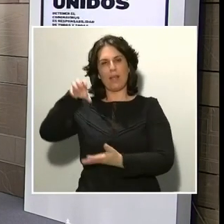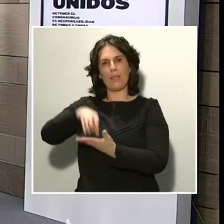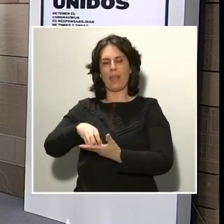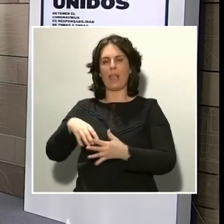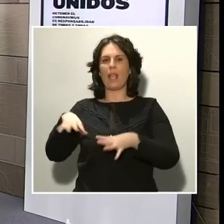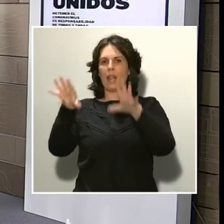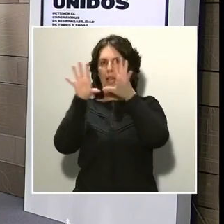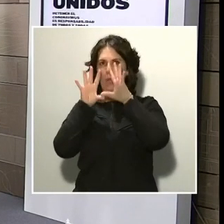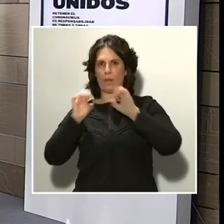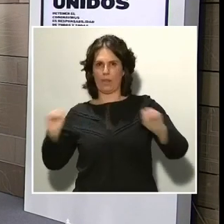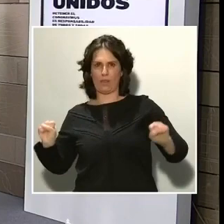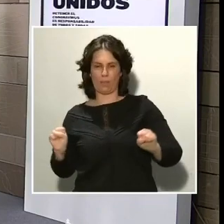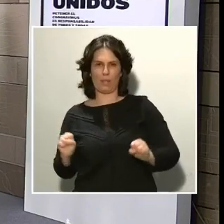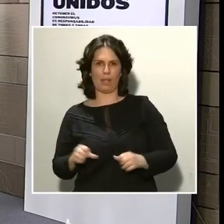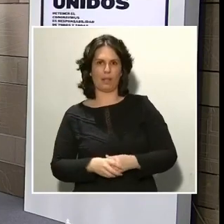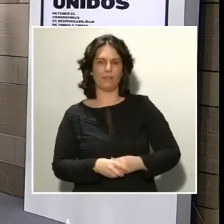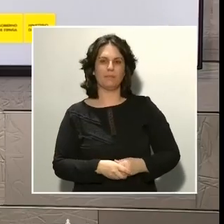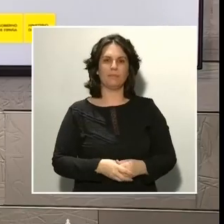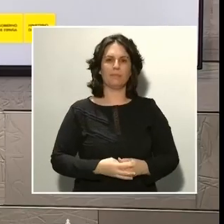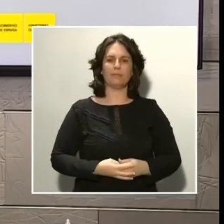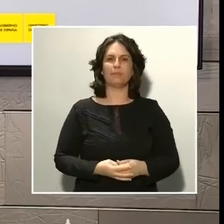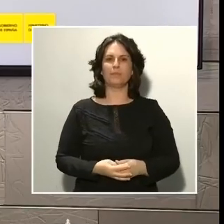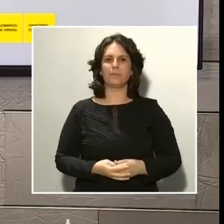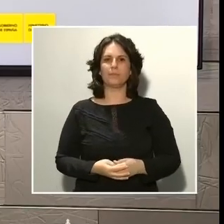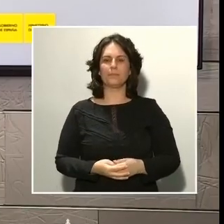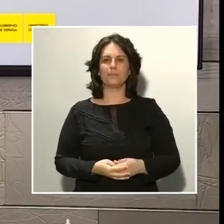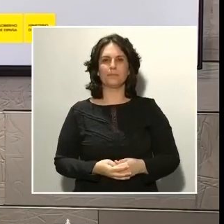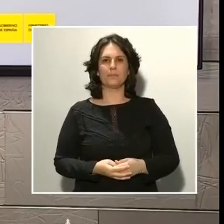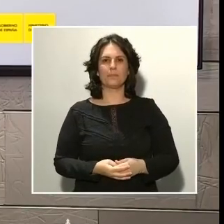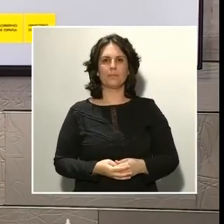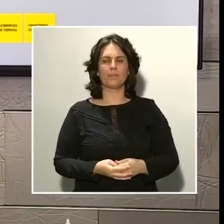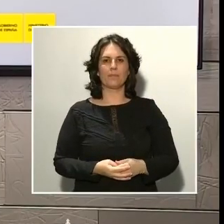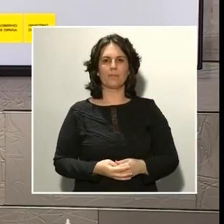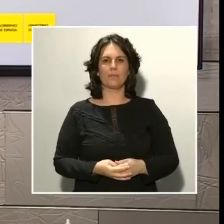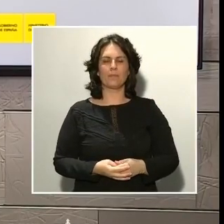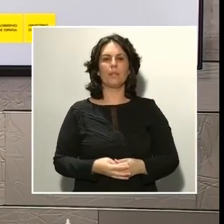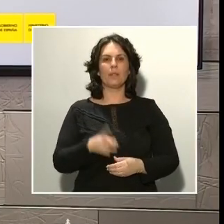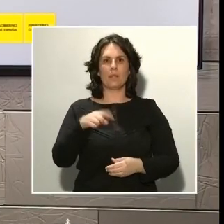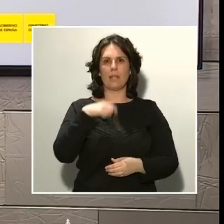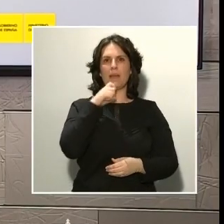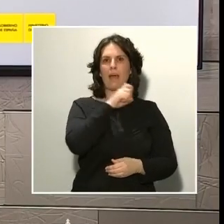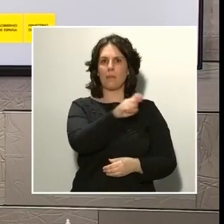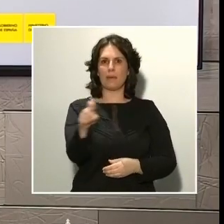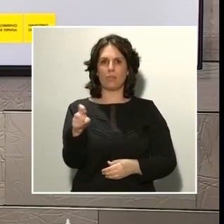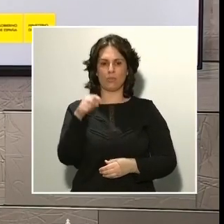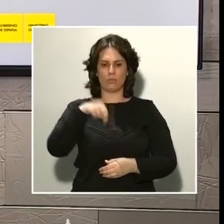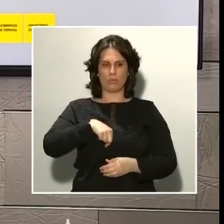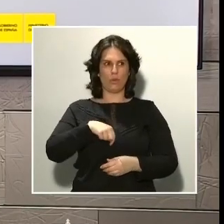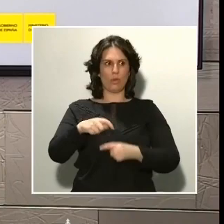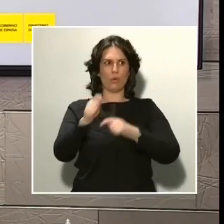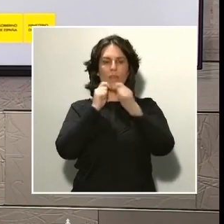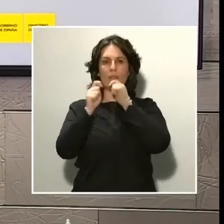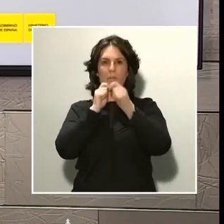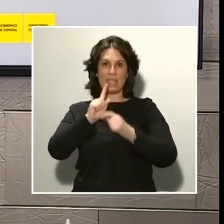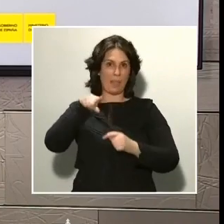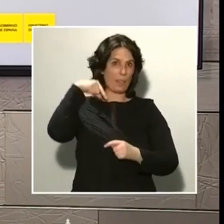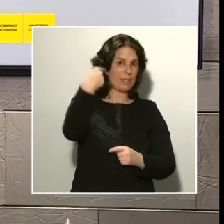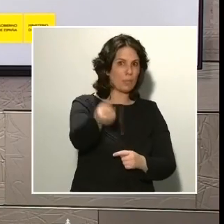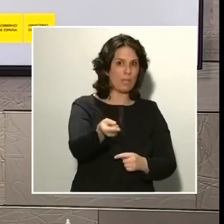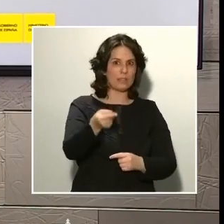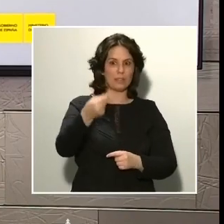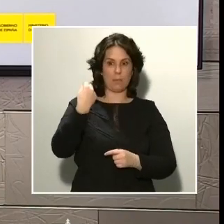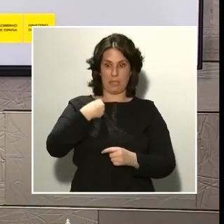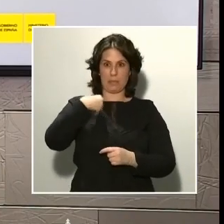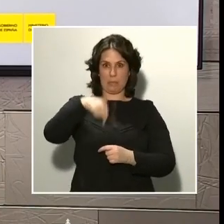de la Guardia Civil Laurentino Ceña. Les anuncio también que con posterioridad a esta rueda de prensa comparecerán en esta misma sala de prensa